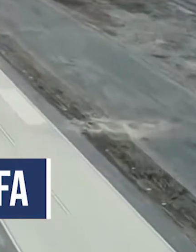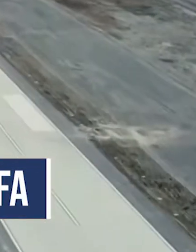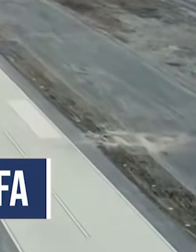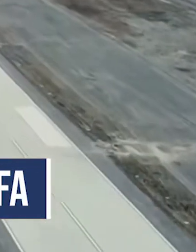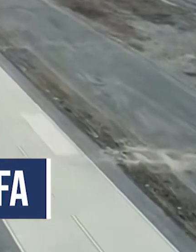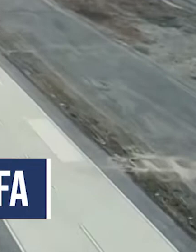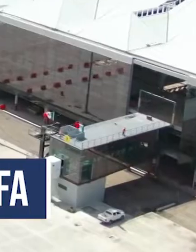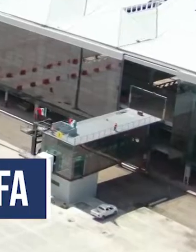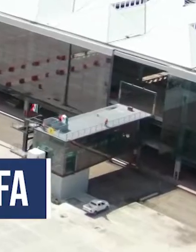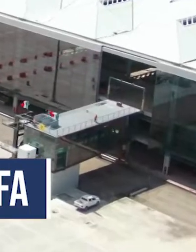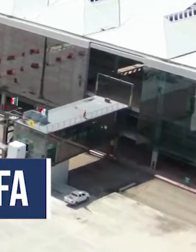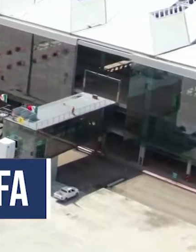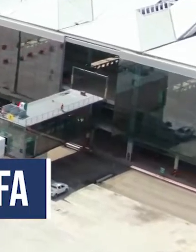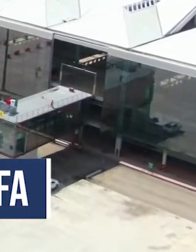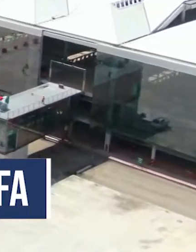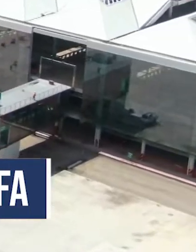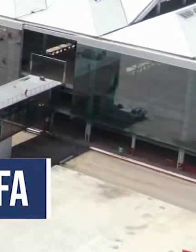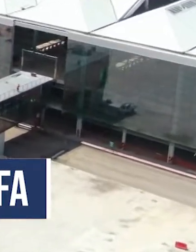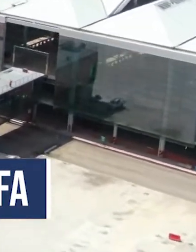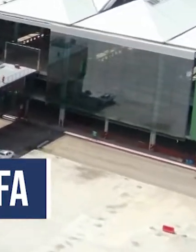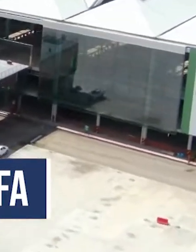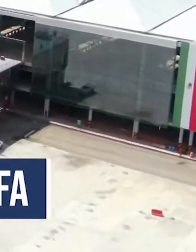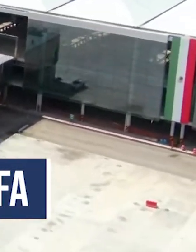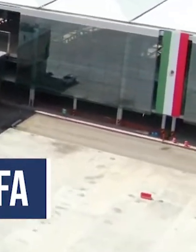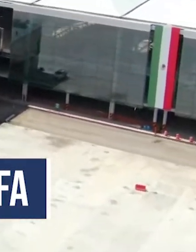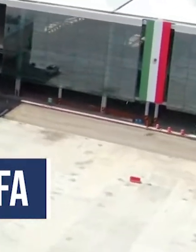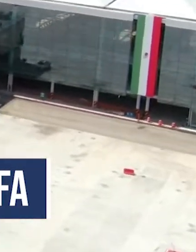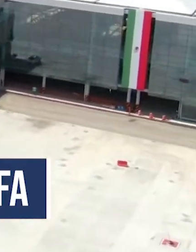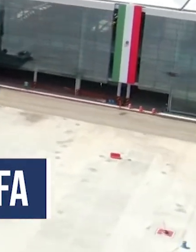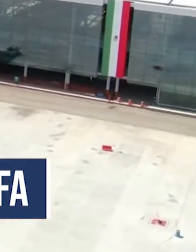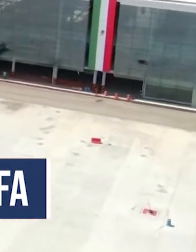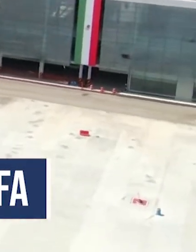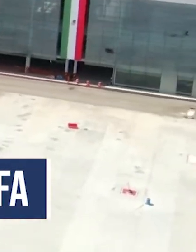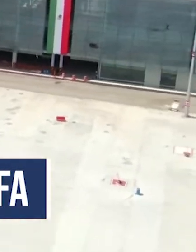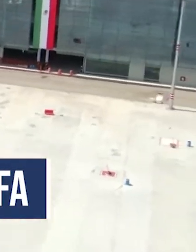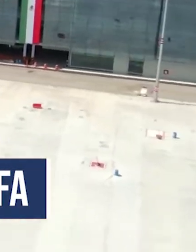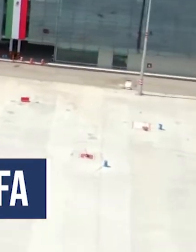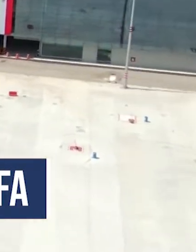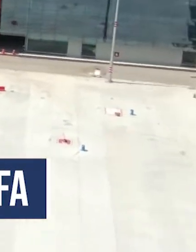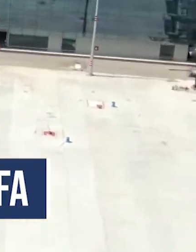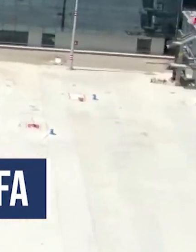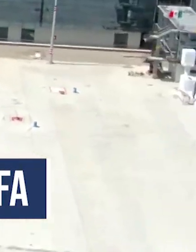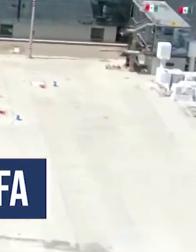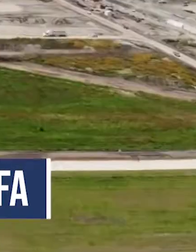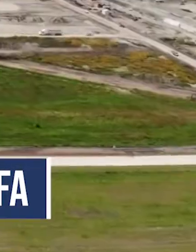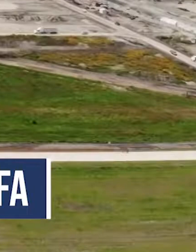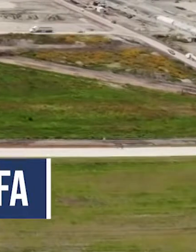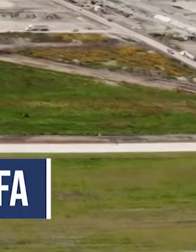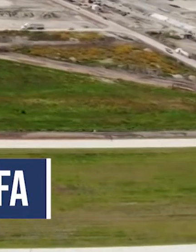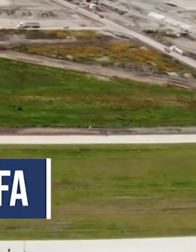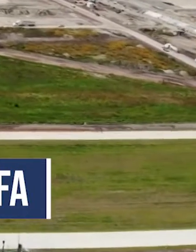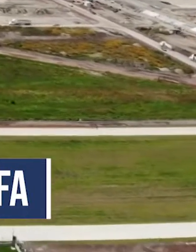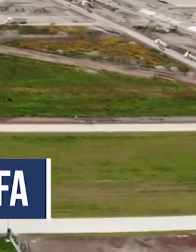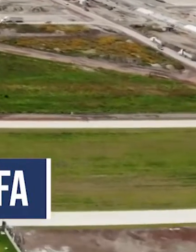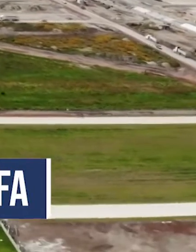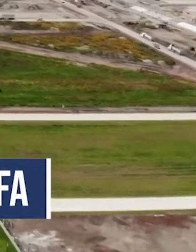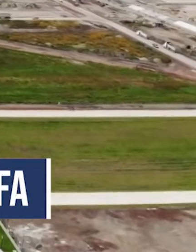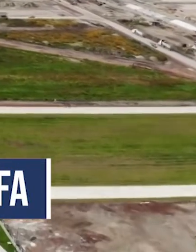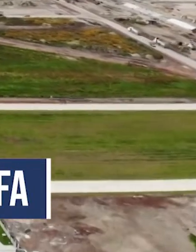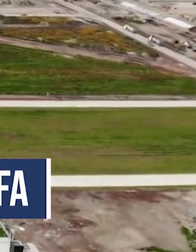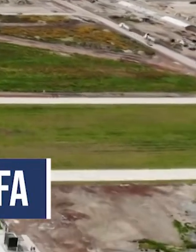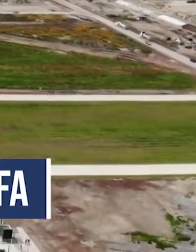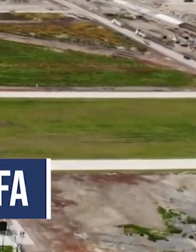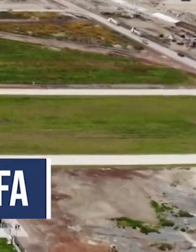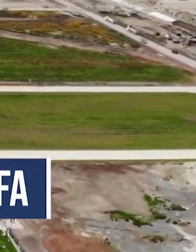aunque sea en silencio. Nada nos enorgullece más que poderle informar hoy ante el pueblo de